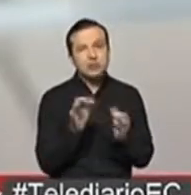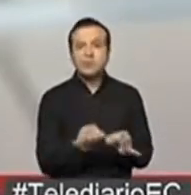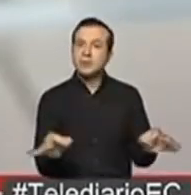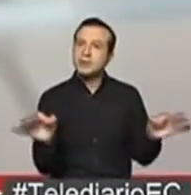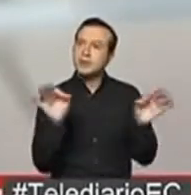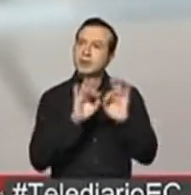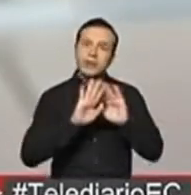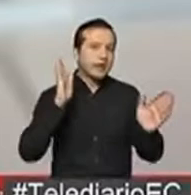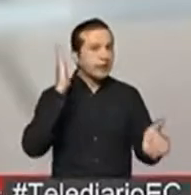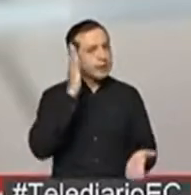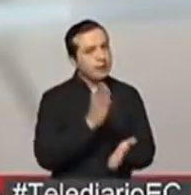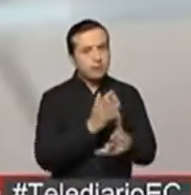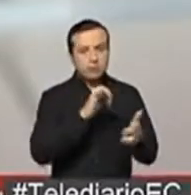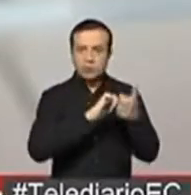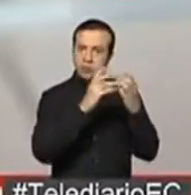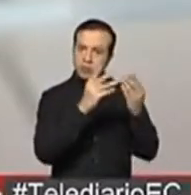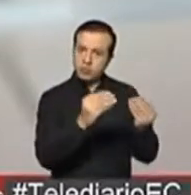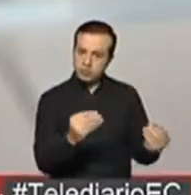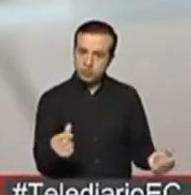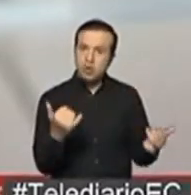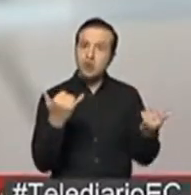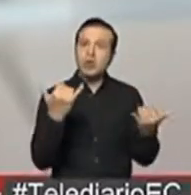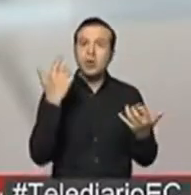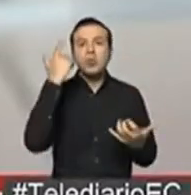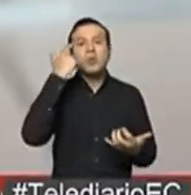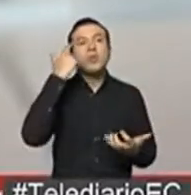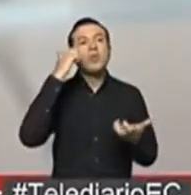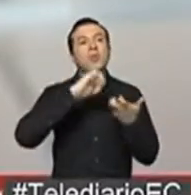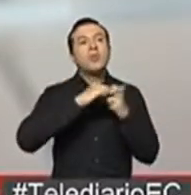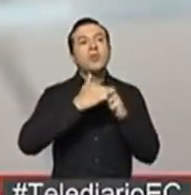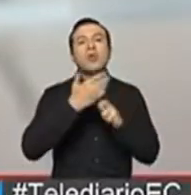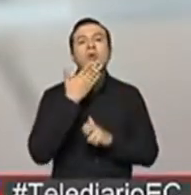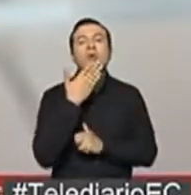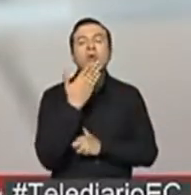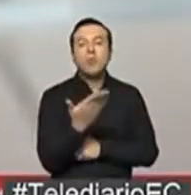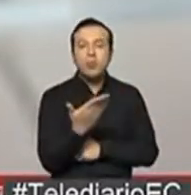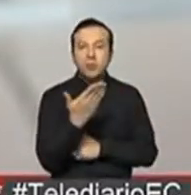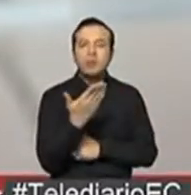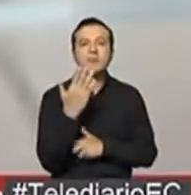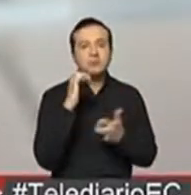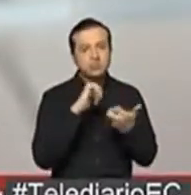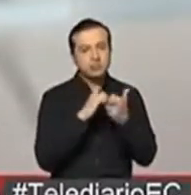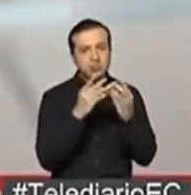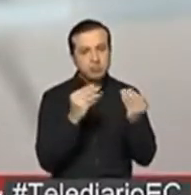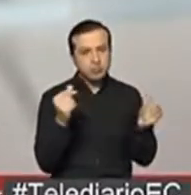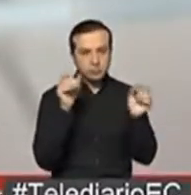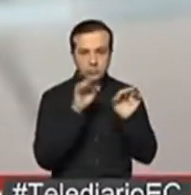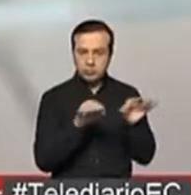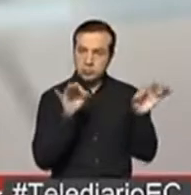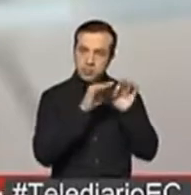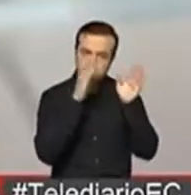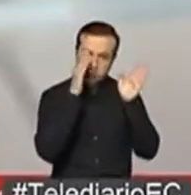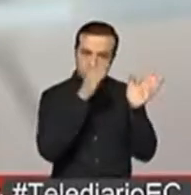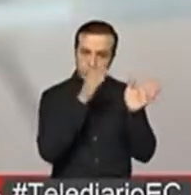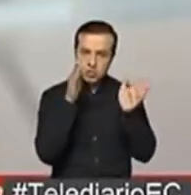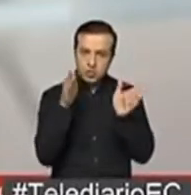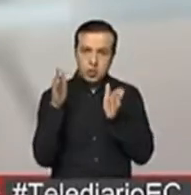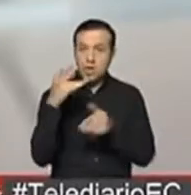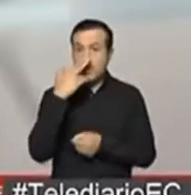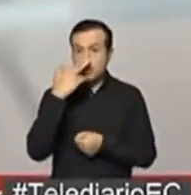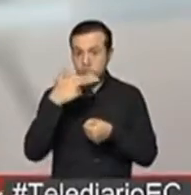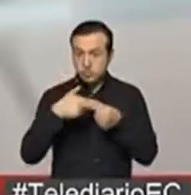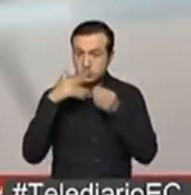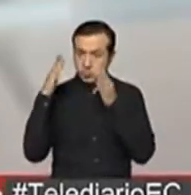bueno ya está dado el problema ahora busquemos las soluciones soluciones son la focalización de los suelos de los